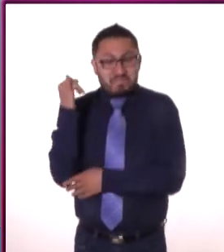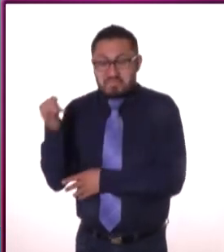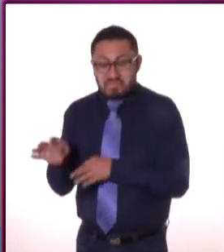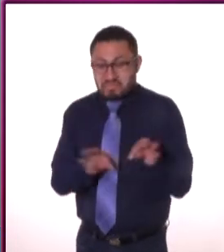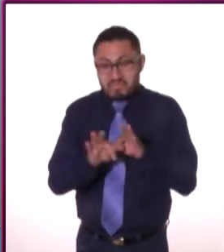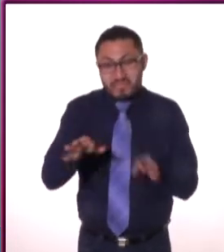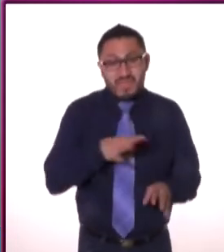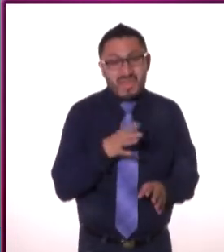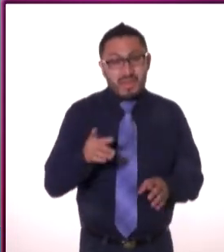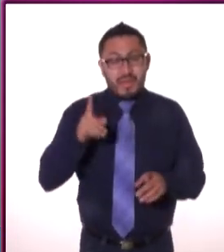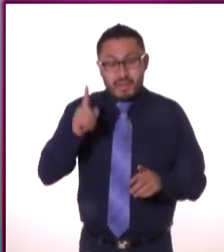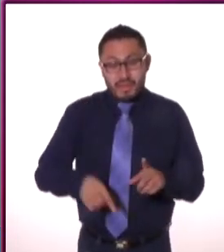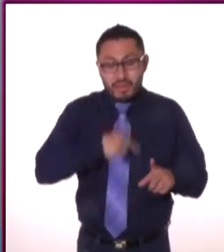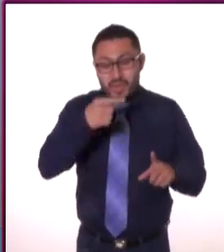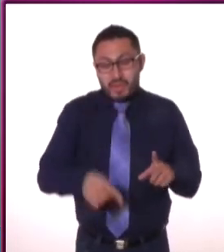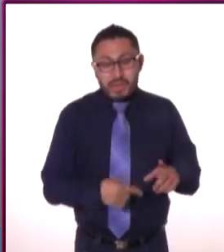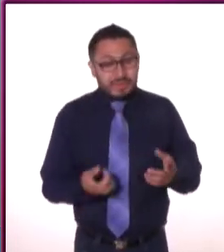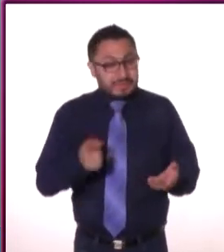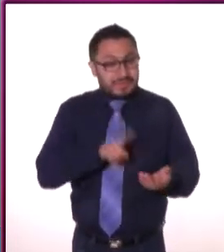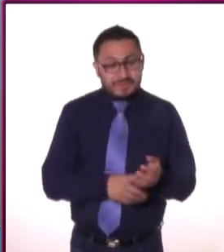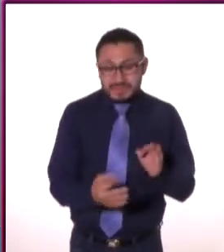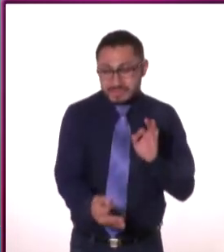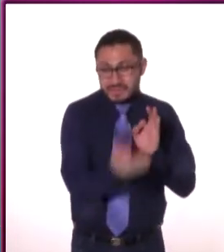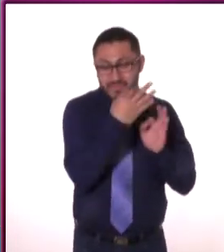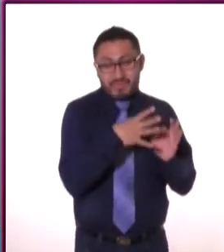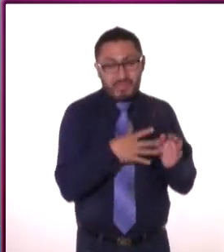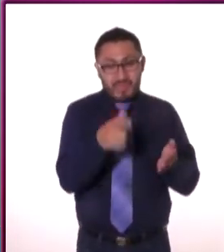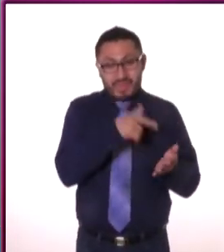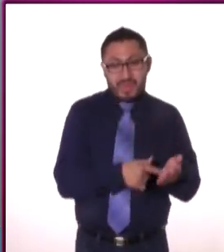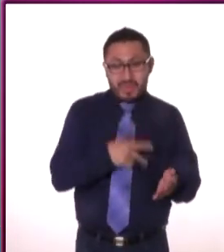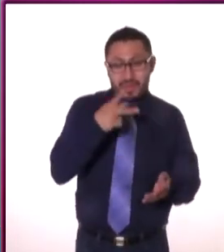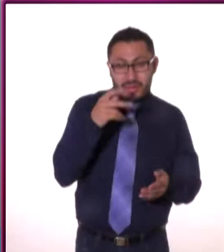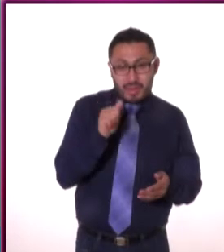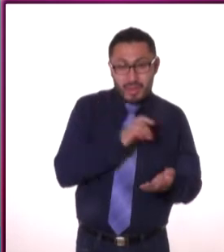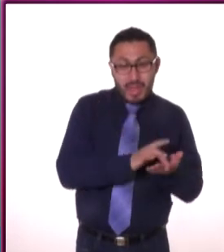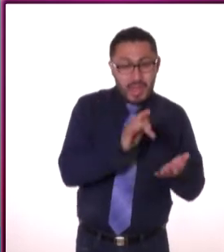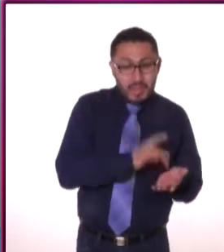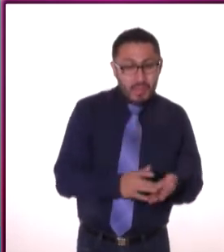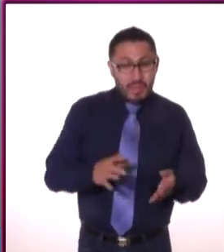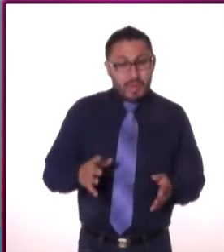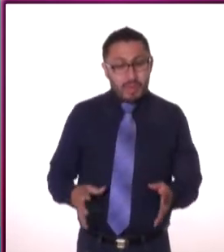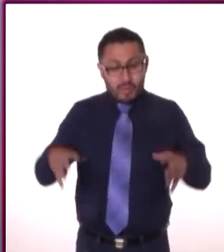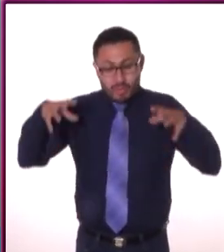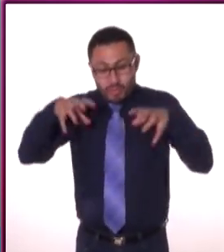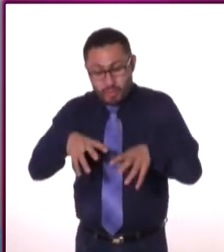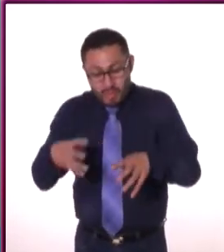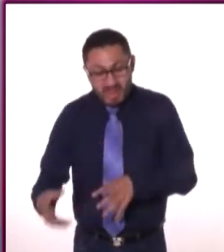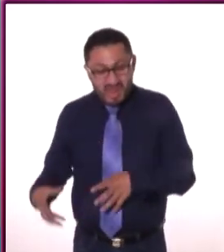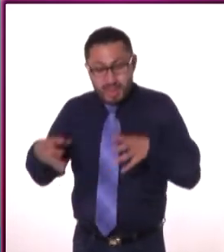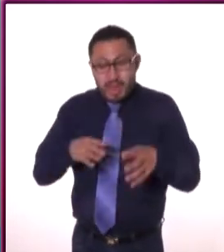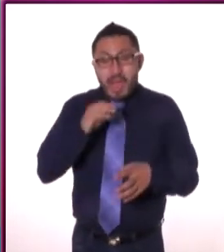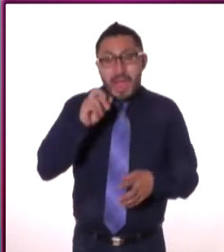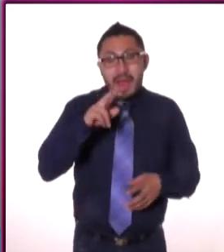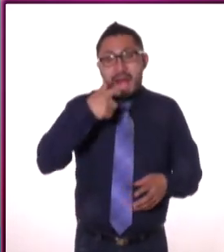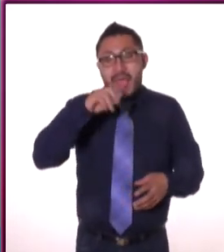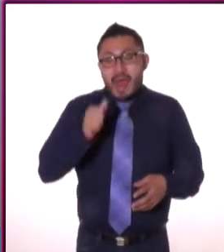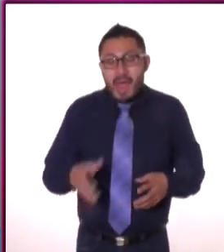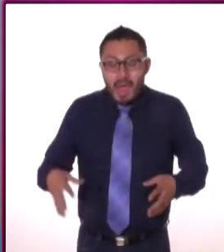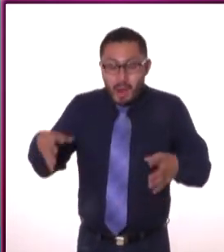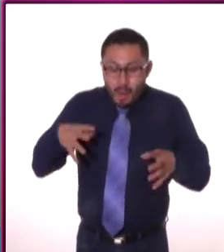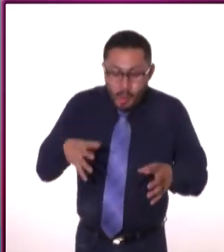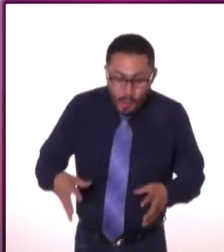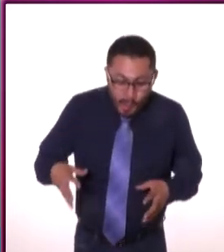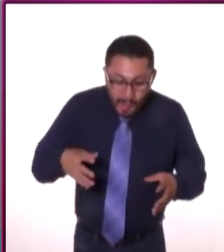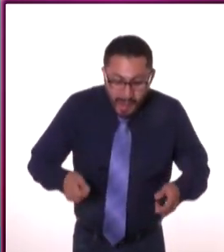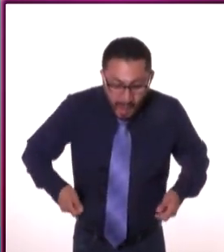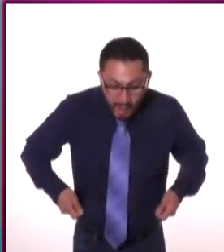jardinería, eso tiene una rueda enfrente, donde es el punto de apoyo, la carga va en medio y uno levanta la